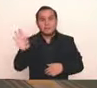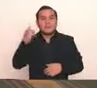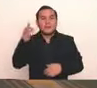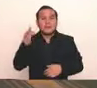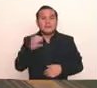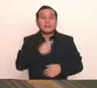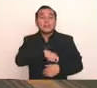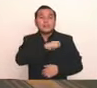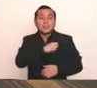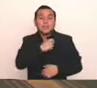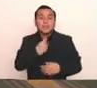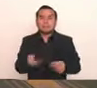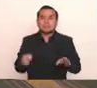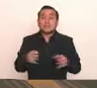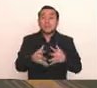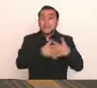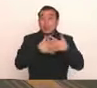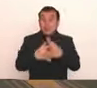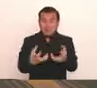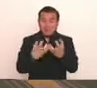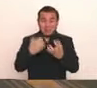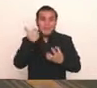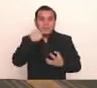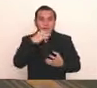cerramos el aeropuerto por completo